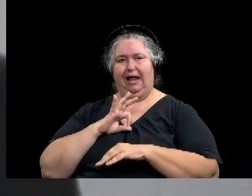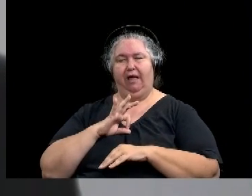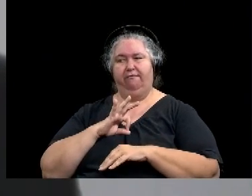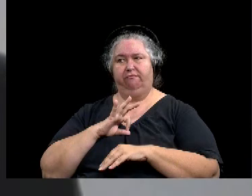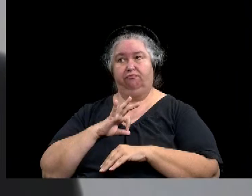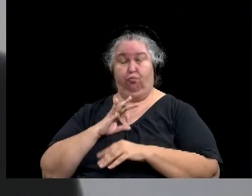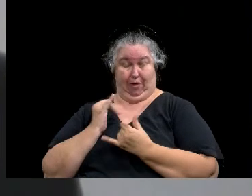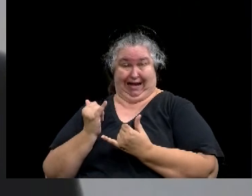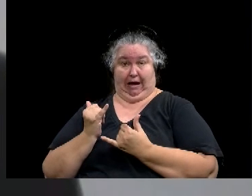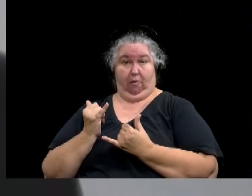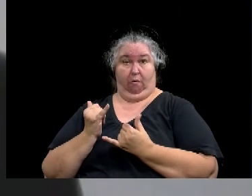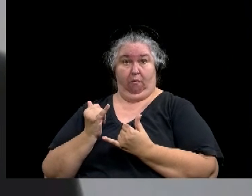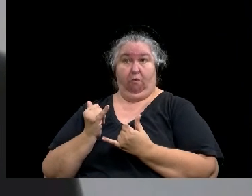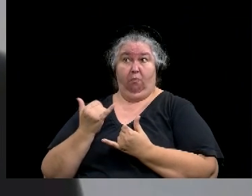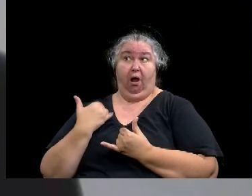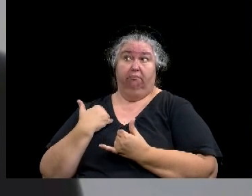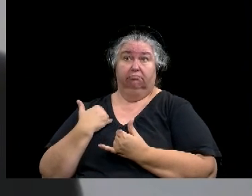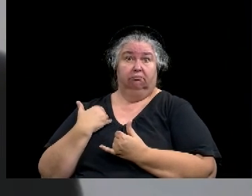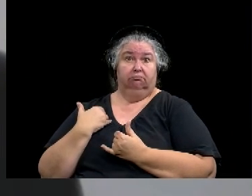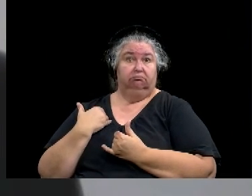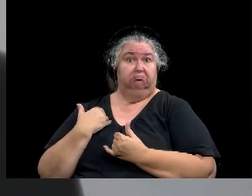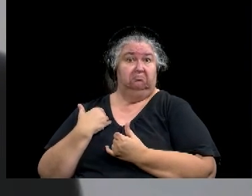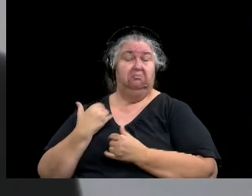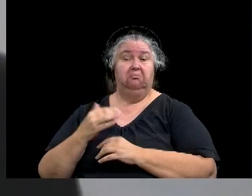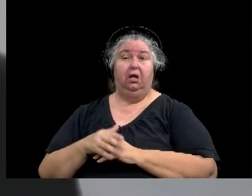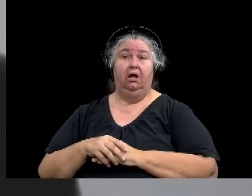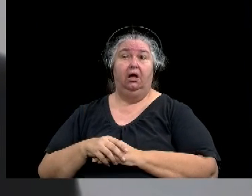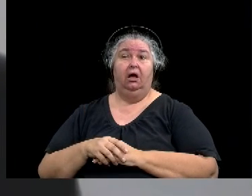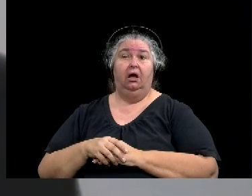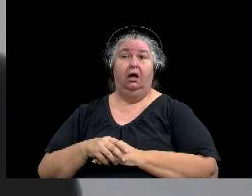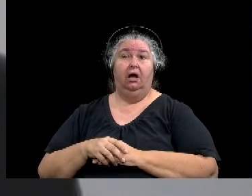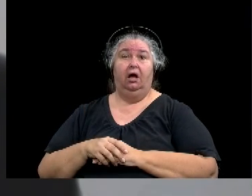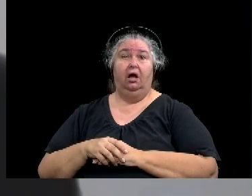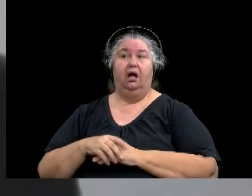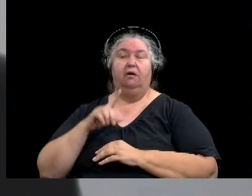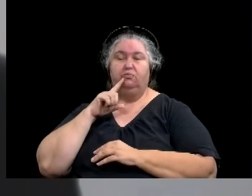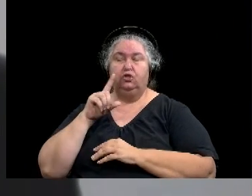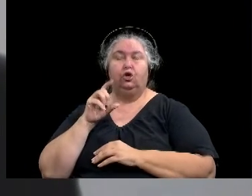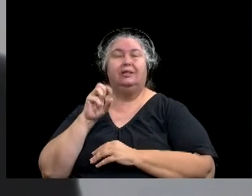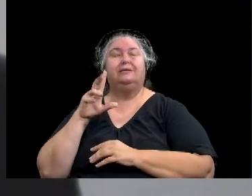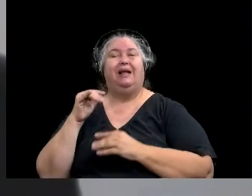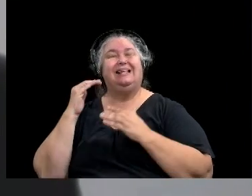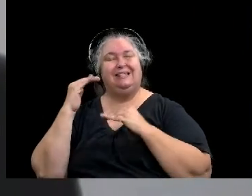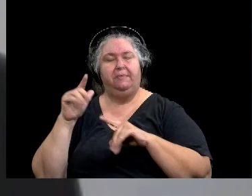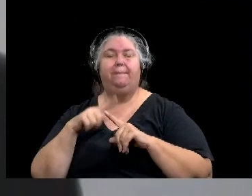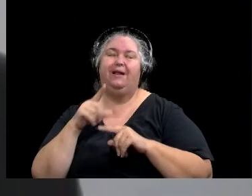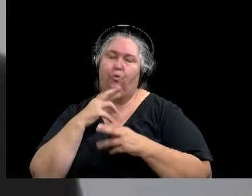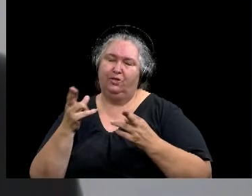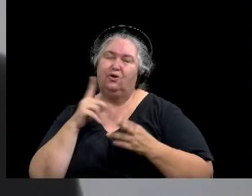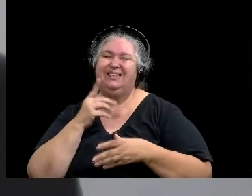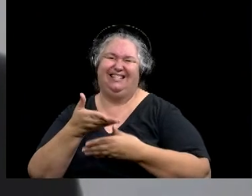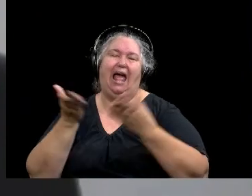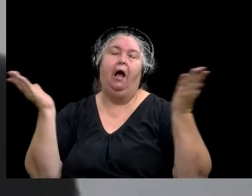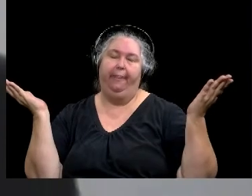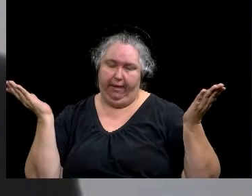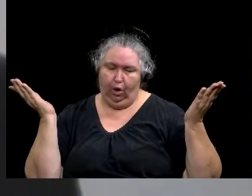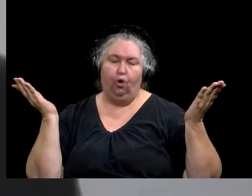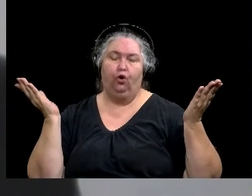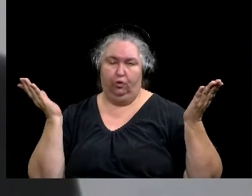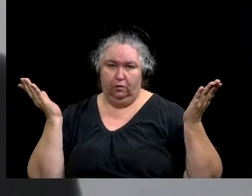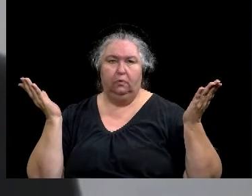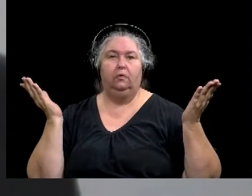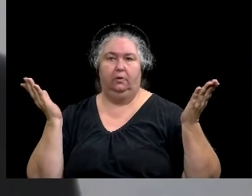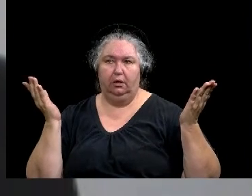están trabajando con nosotros yo sé que él es tan limitado de